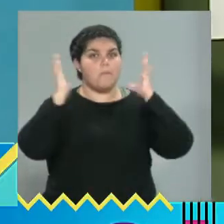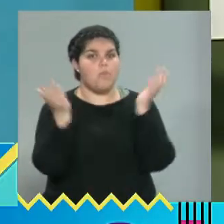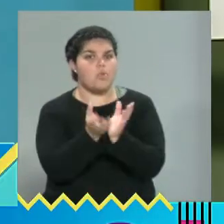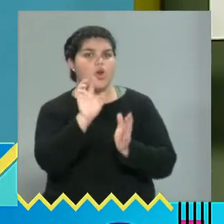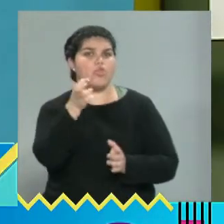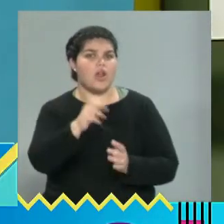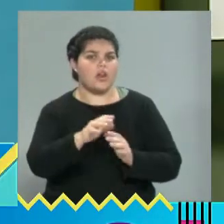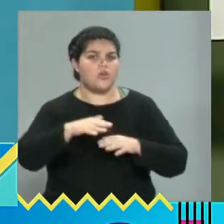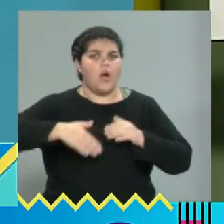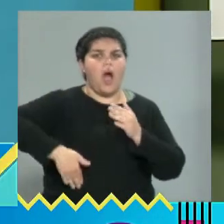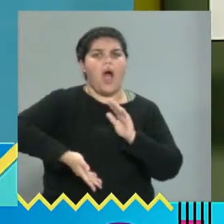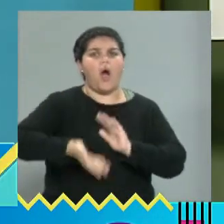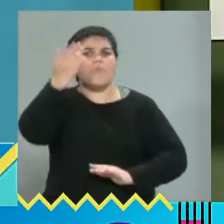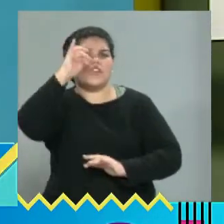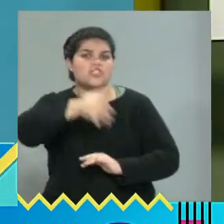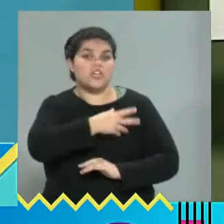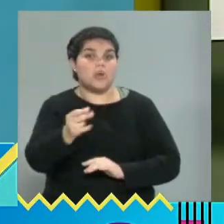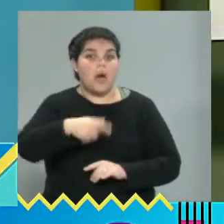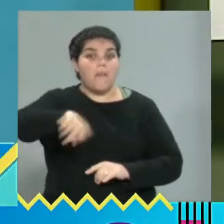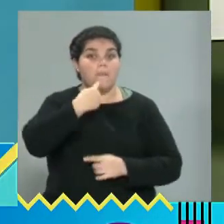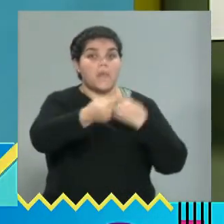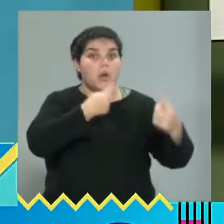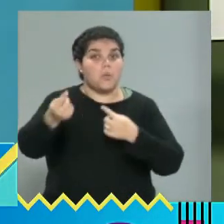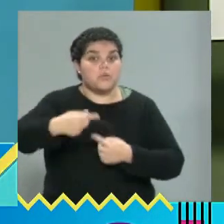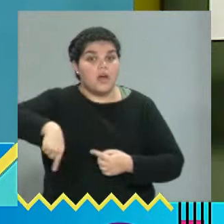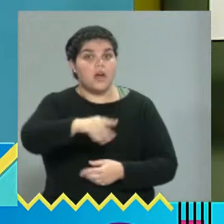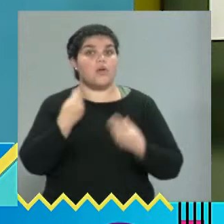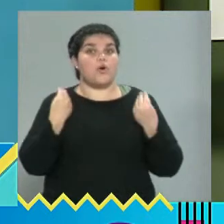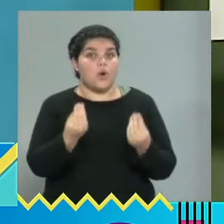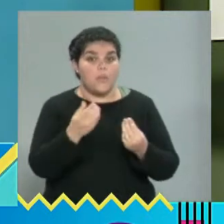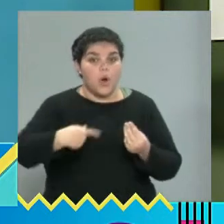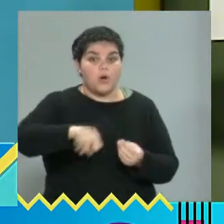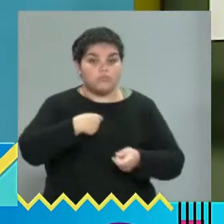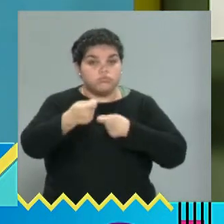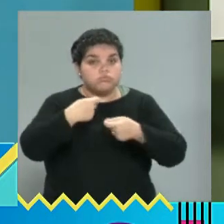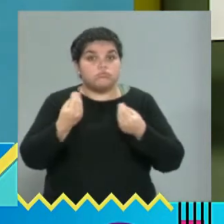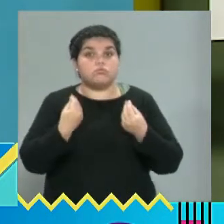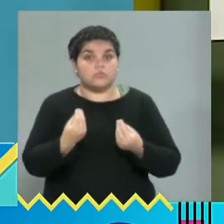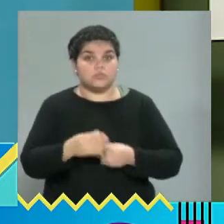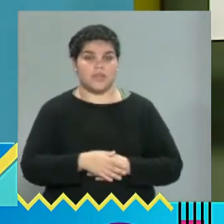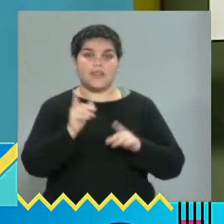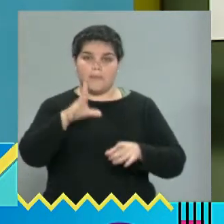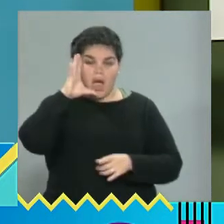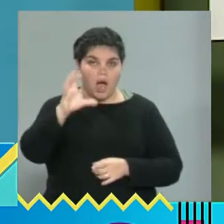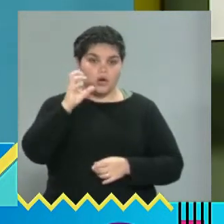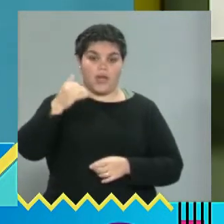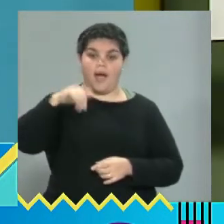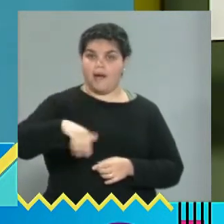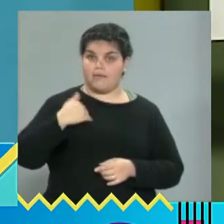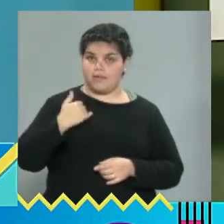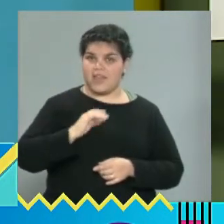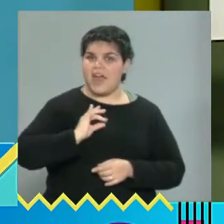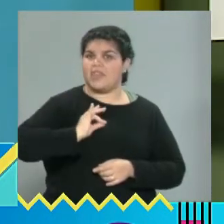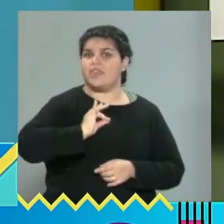a ser, le podemos preguntar a ellos si tienen alguna idea, alguna pista de cómo puede llegar a suceder eso. Y también, recordemos, Argentina tiene una